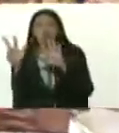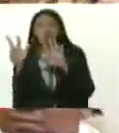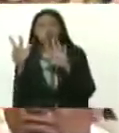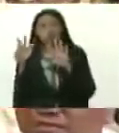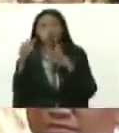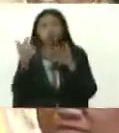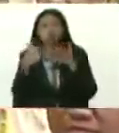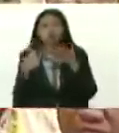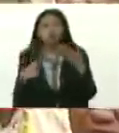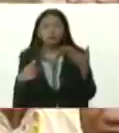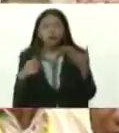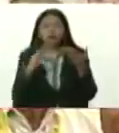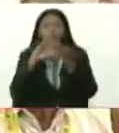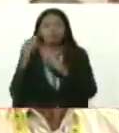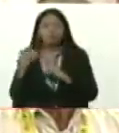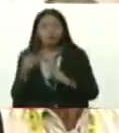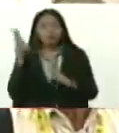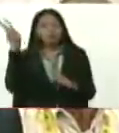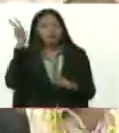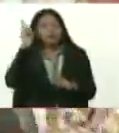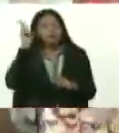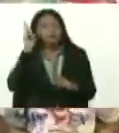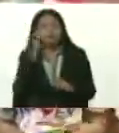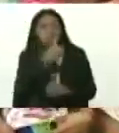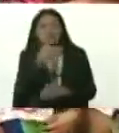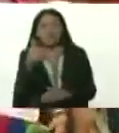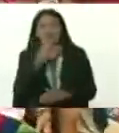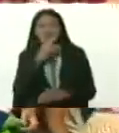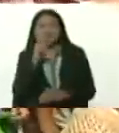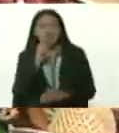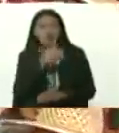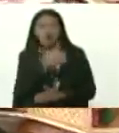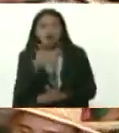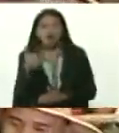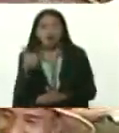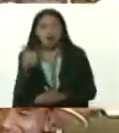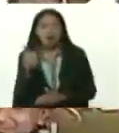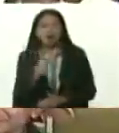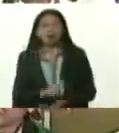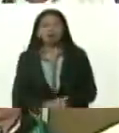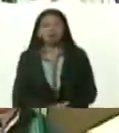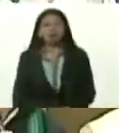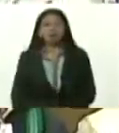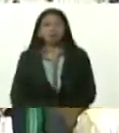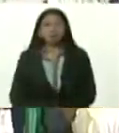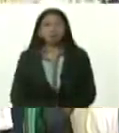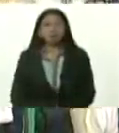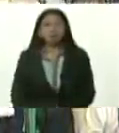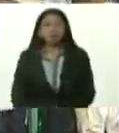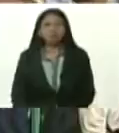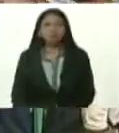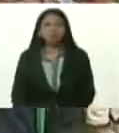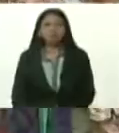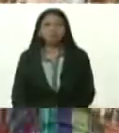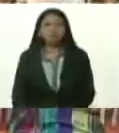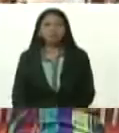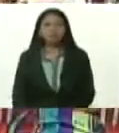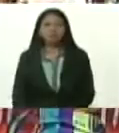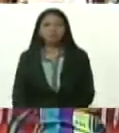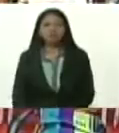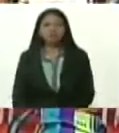Yanomami, Pumé, Yaruro, Yabarana, Yecuana,